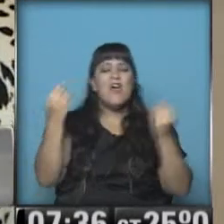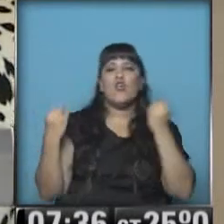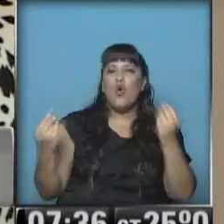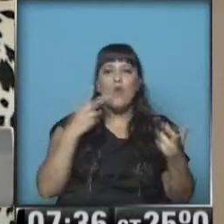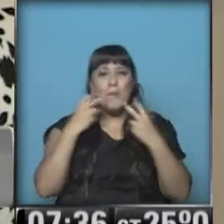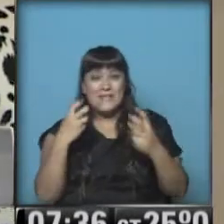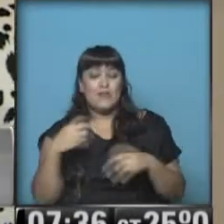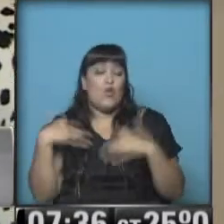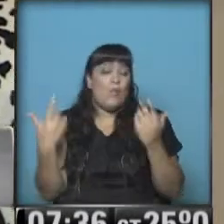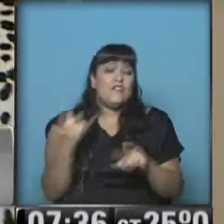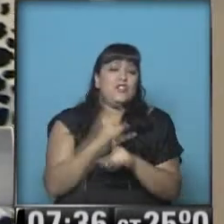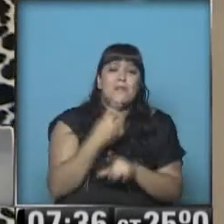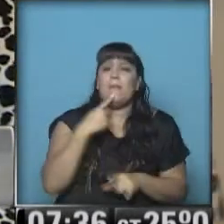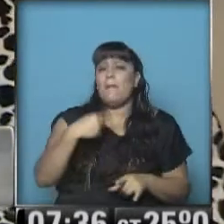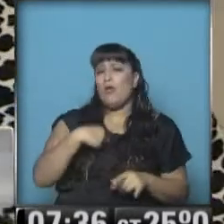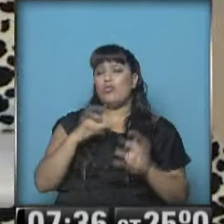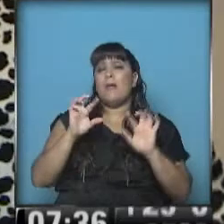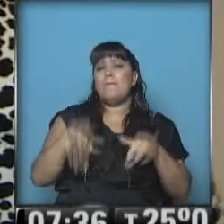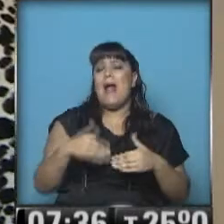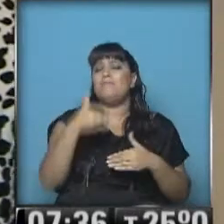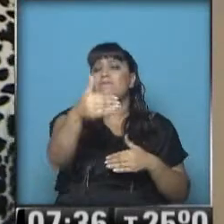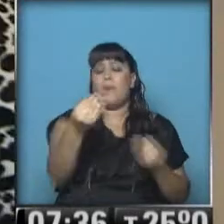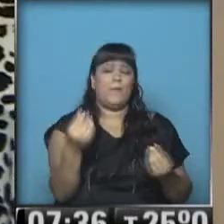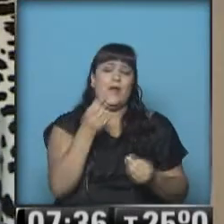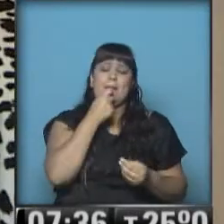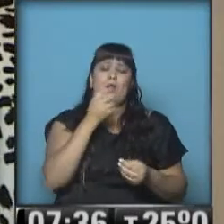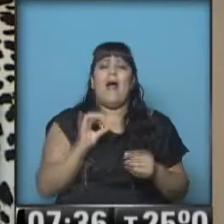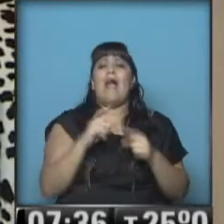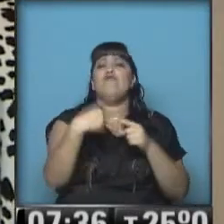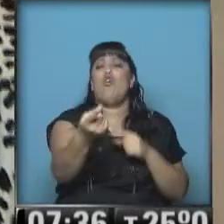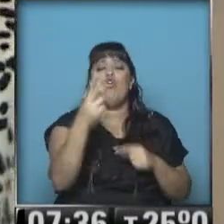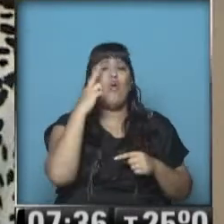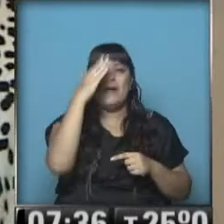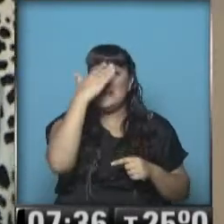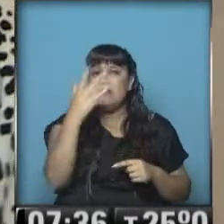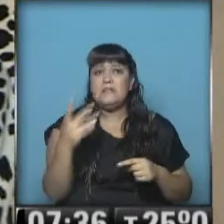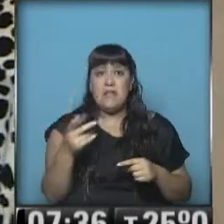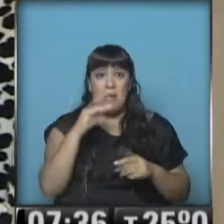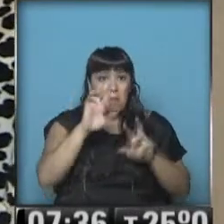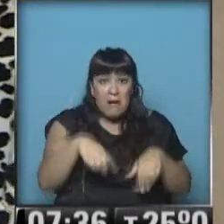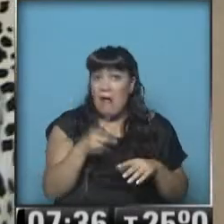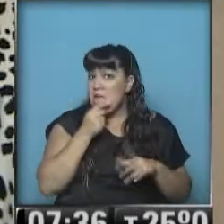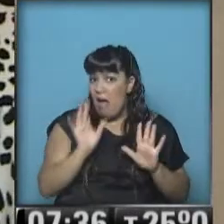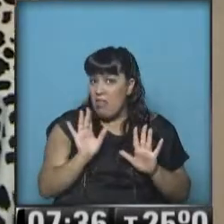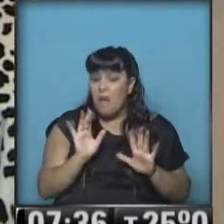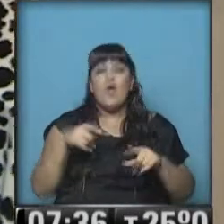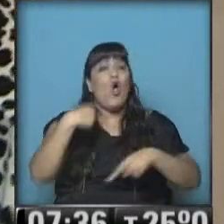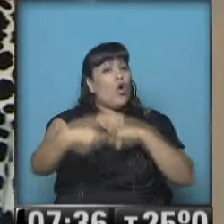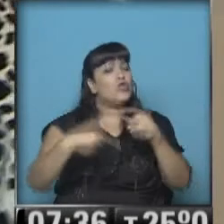me preguntan qué tienen planificado, vamos a suponer para el año 2015, nada, seguir trabajando y